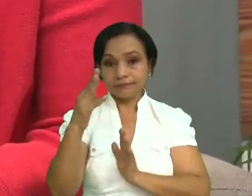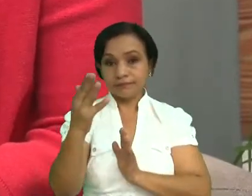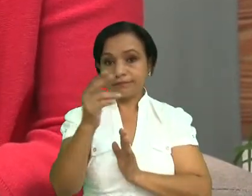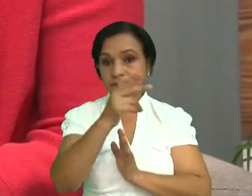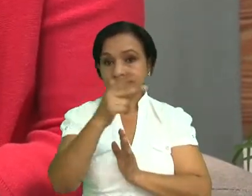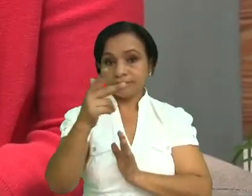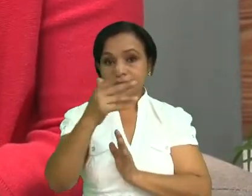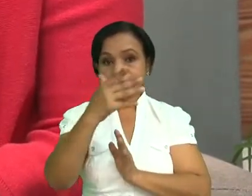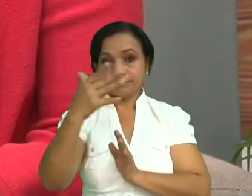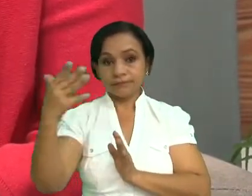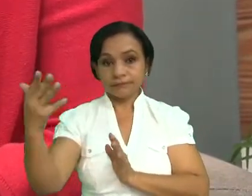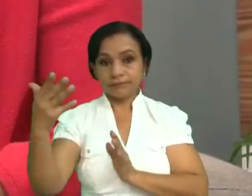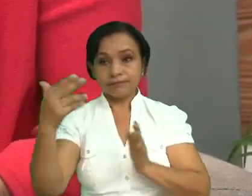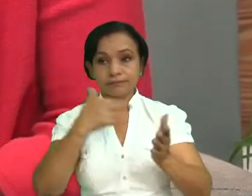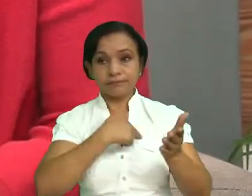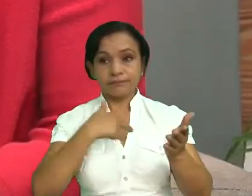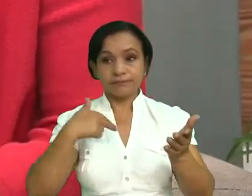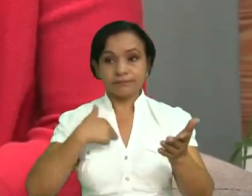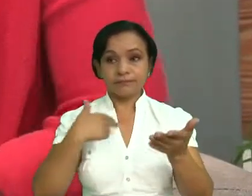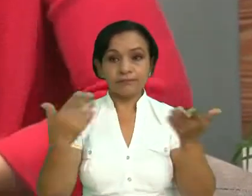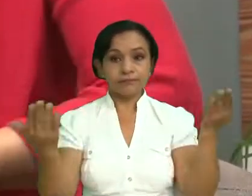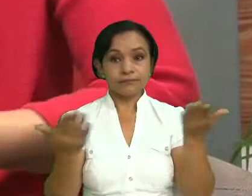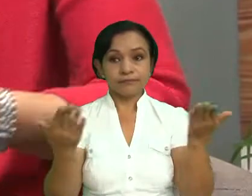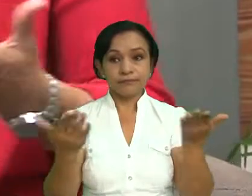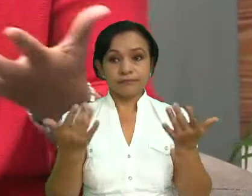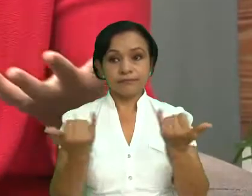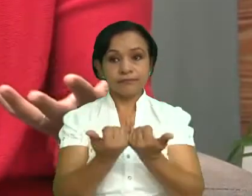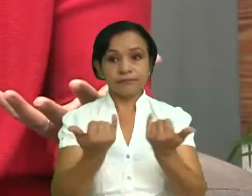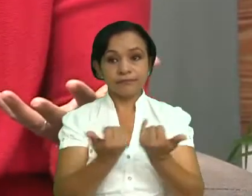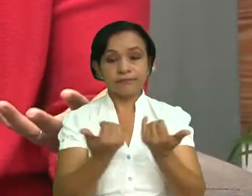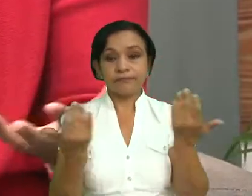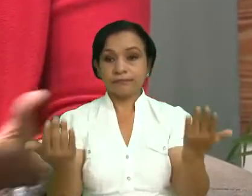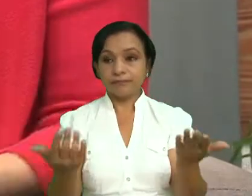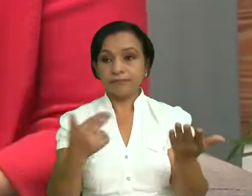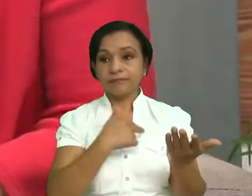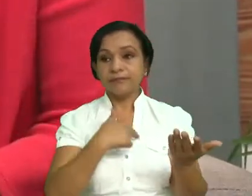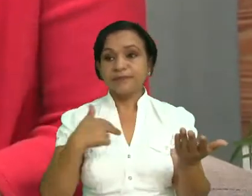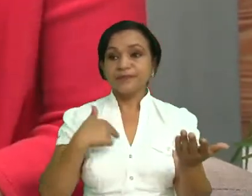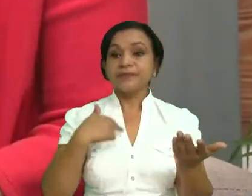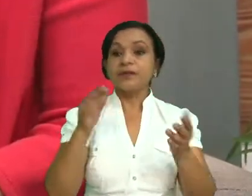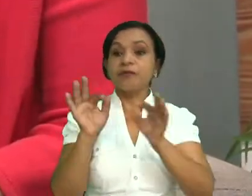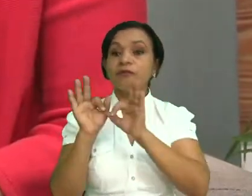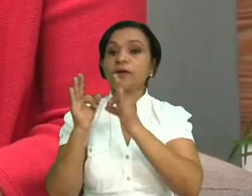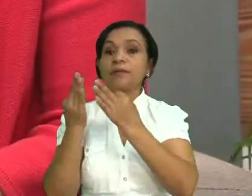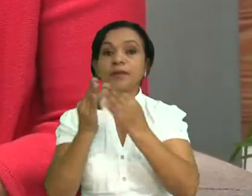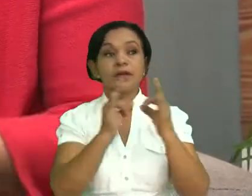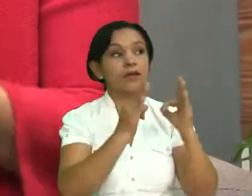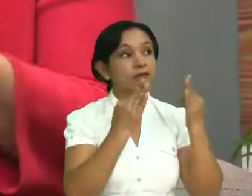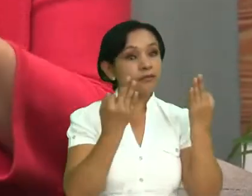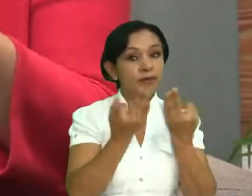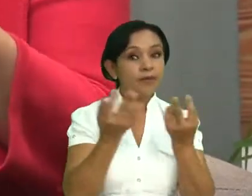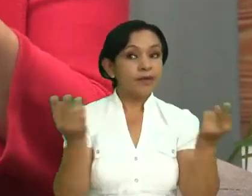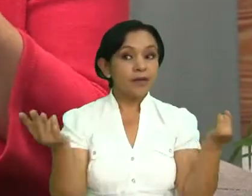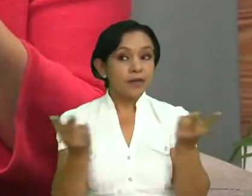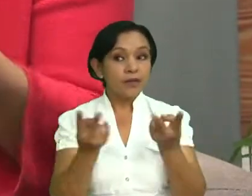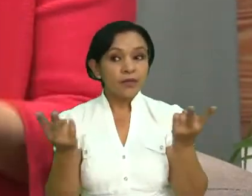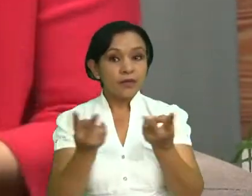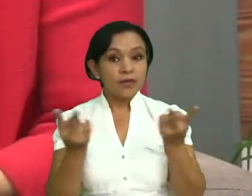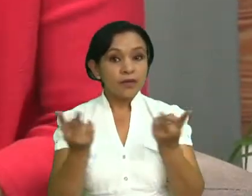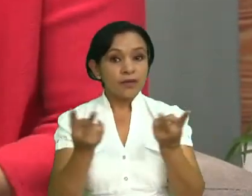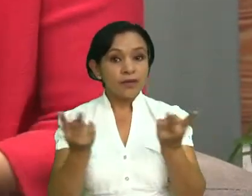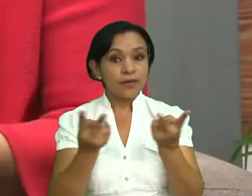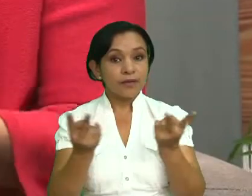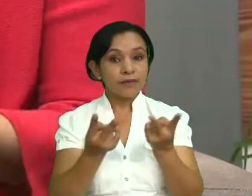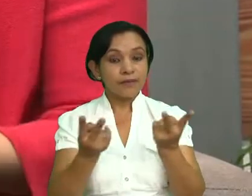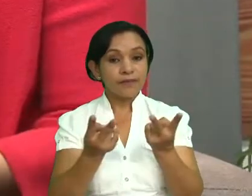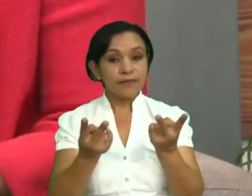989 tramos. Eso significa un montón, ¿verdad?, de familias que viven